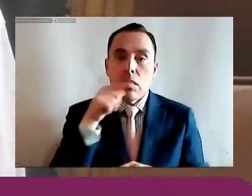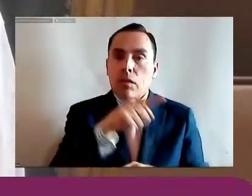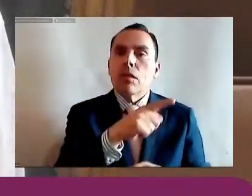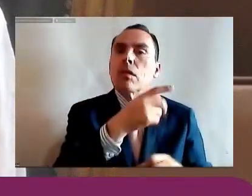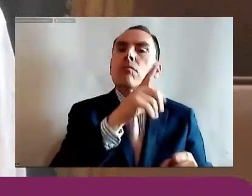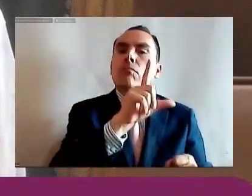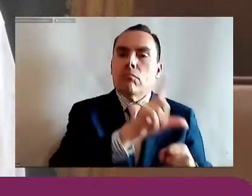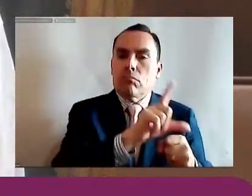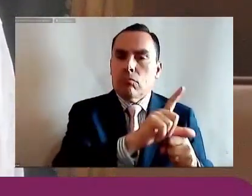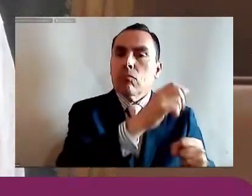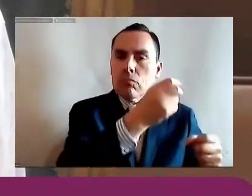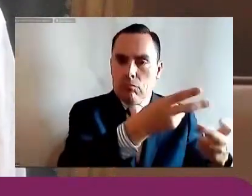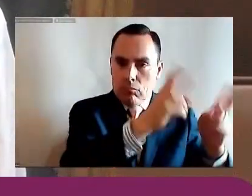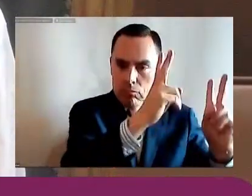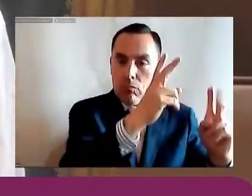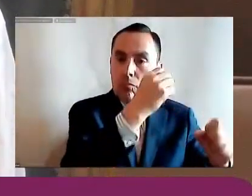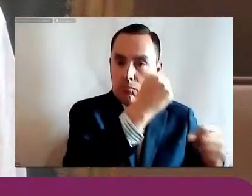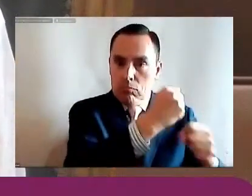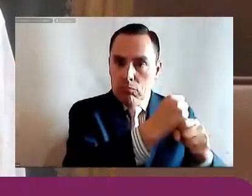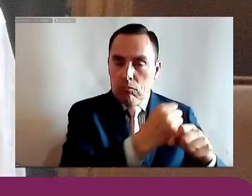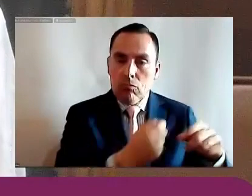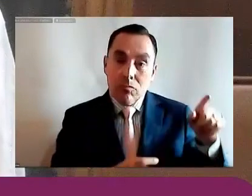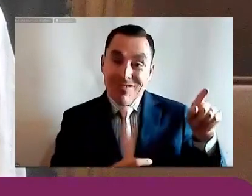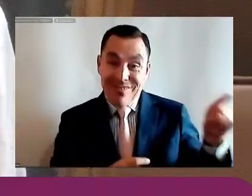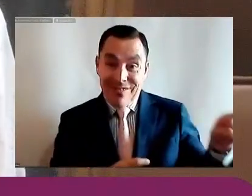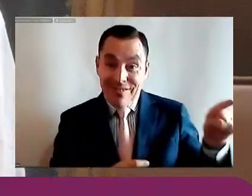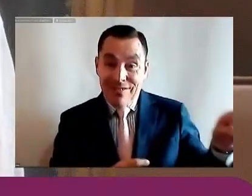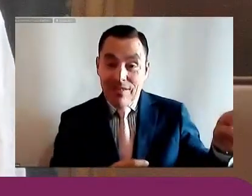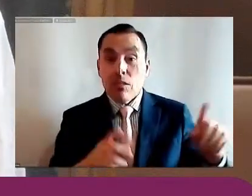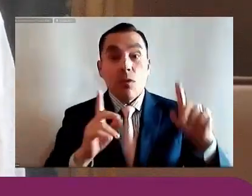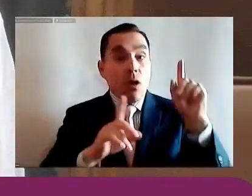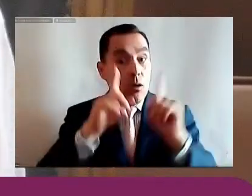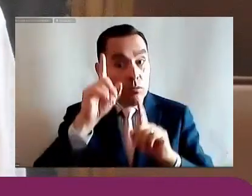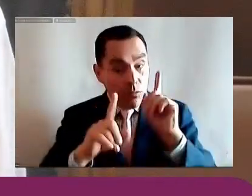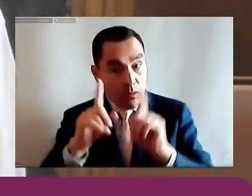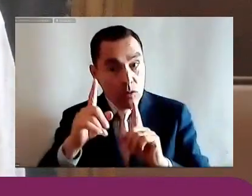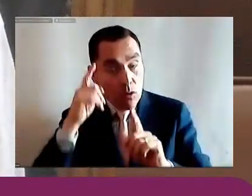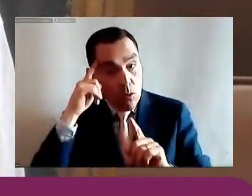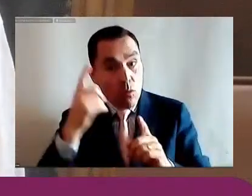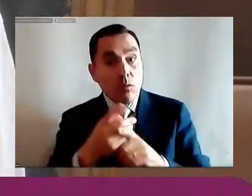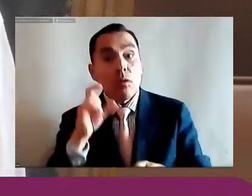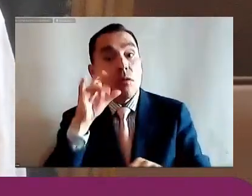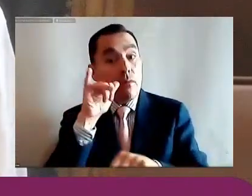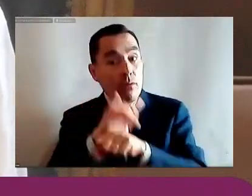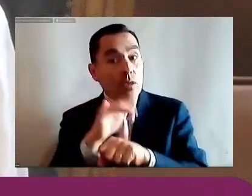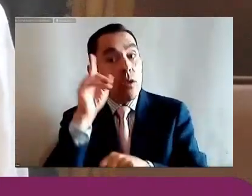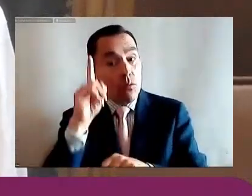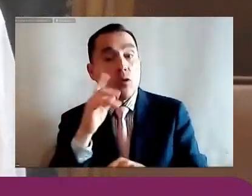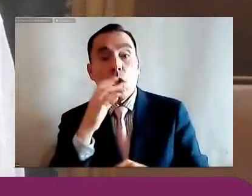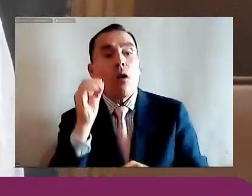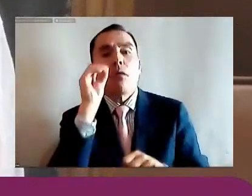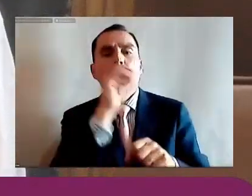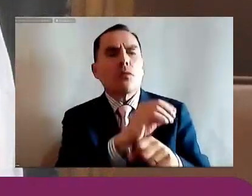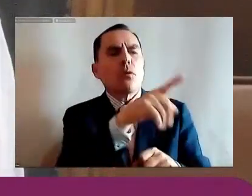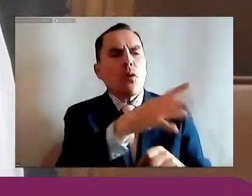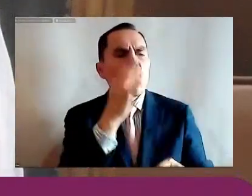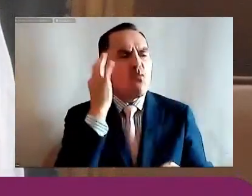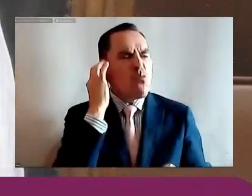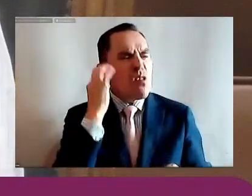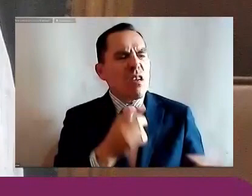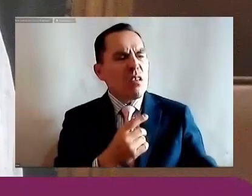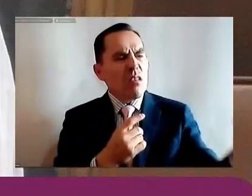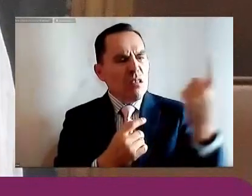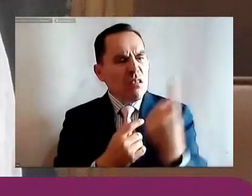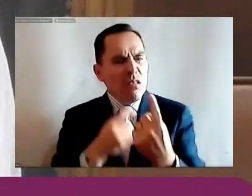pero existe consenso sobre la falsa emancipación femenina por su incorporación a la fuerza laboral y la necesidad